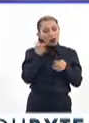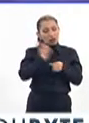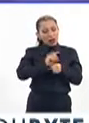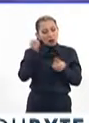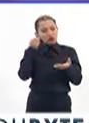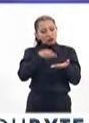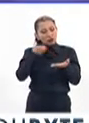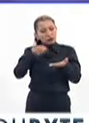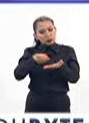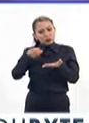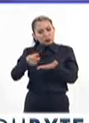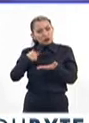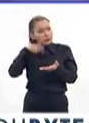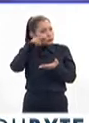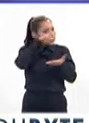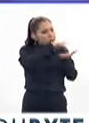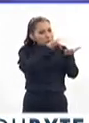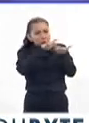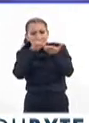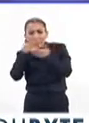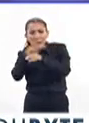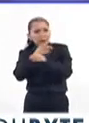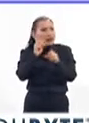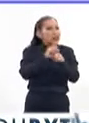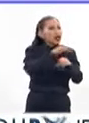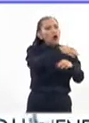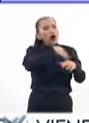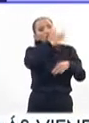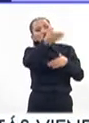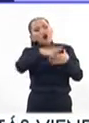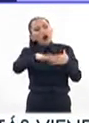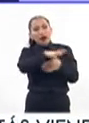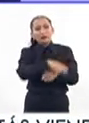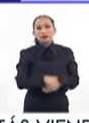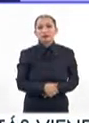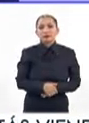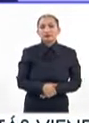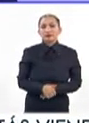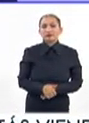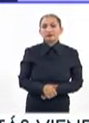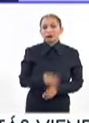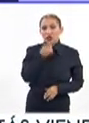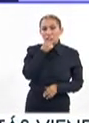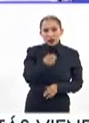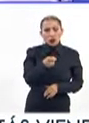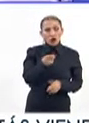todos los días con eso, que es lo que nos ocurre diario, el contexto, ¿no? Porque yo decía que es un